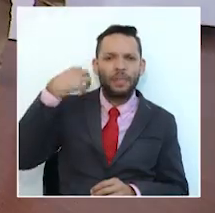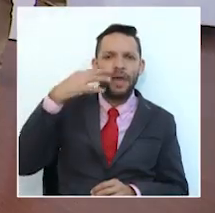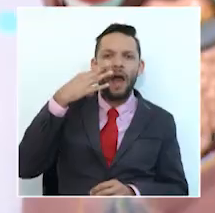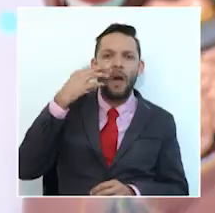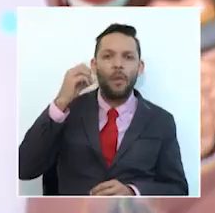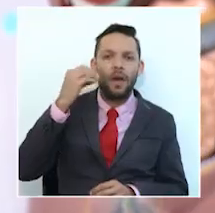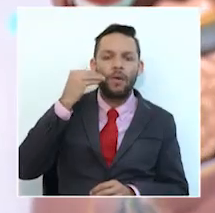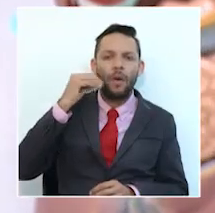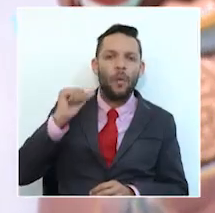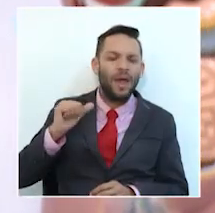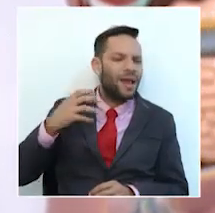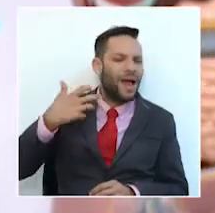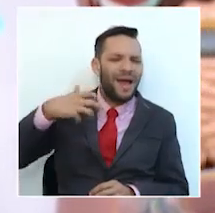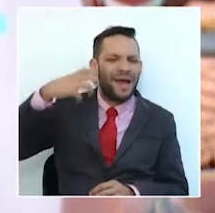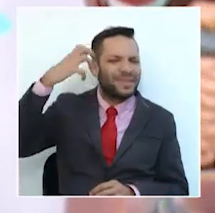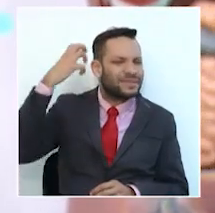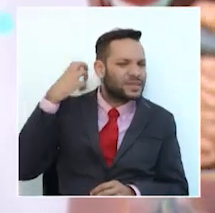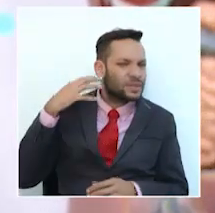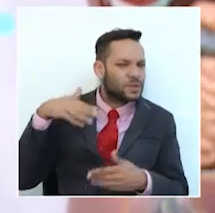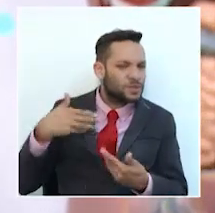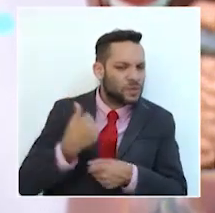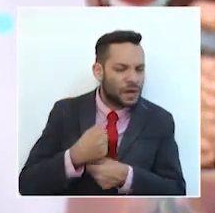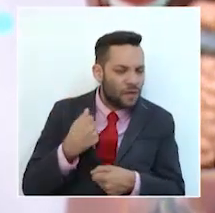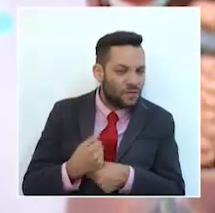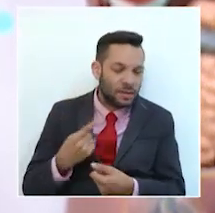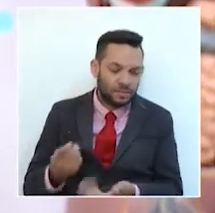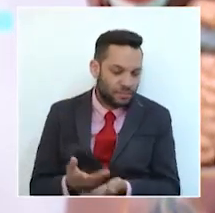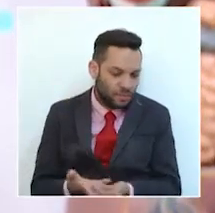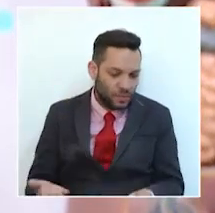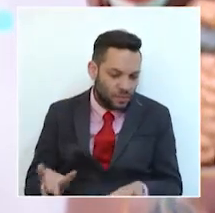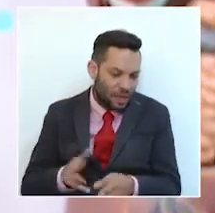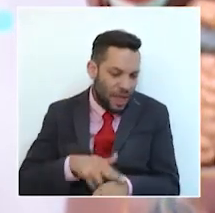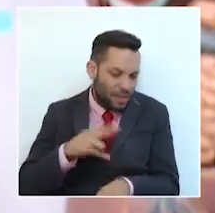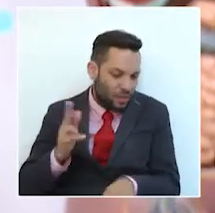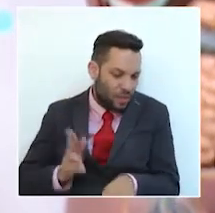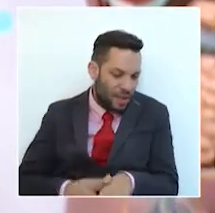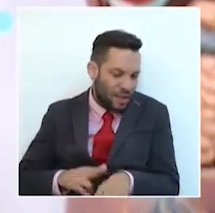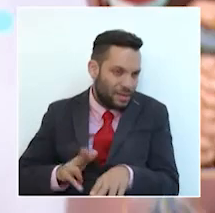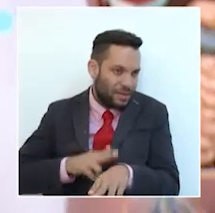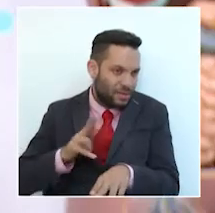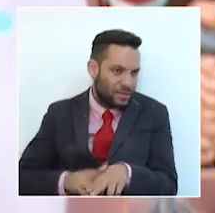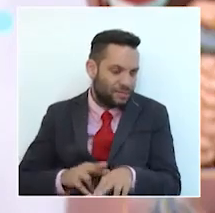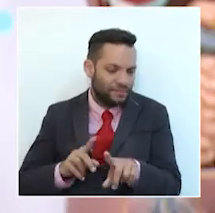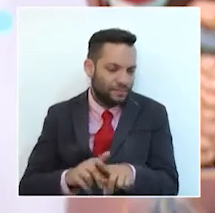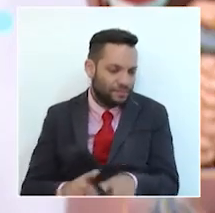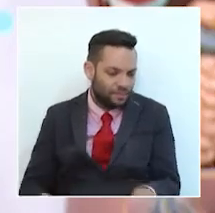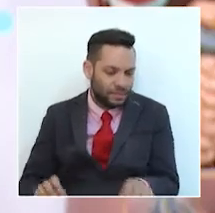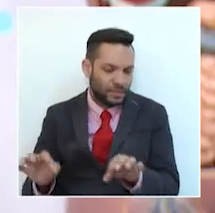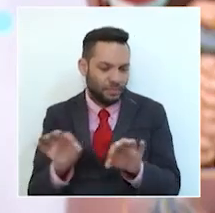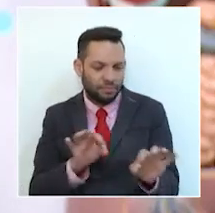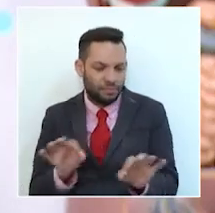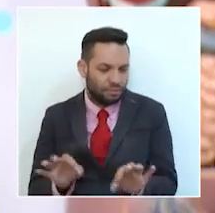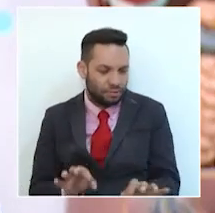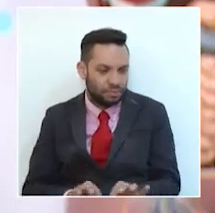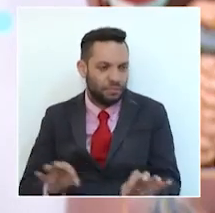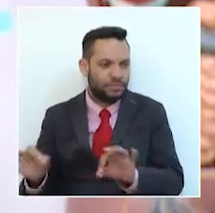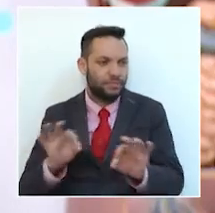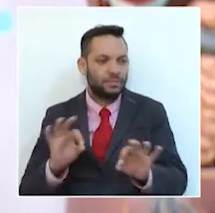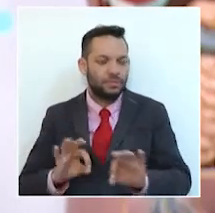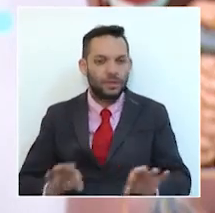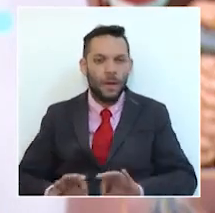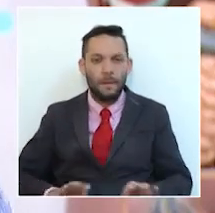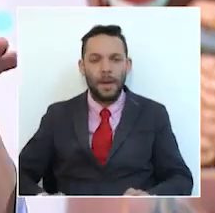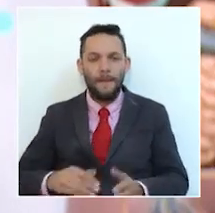y hay maneras sencillas de cuidarnos de prevenir problemas de mantener